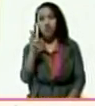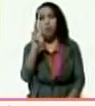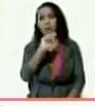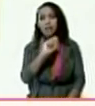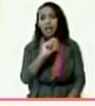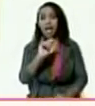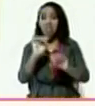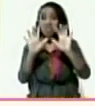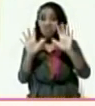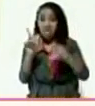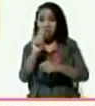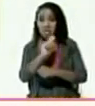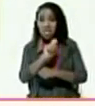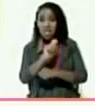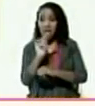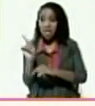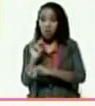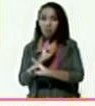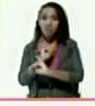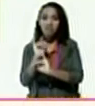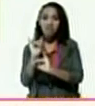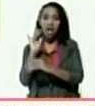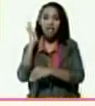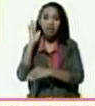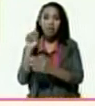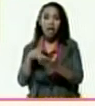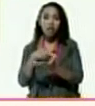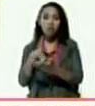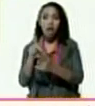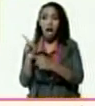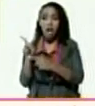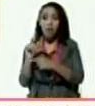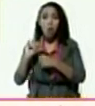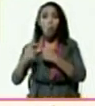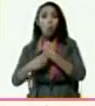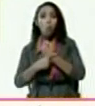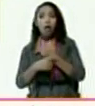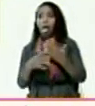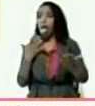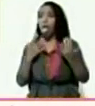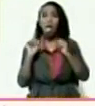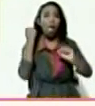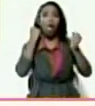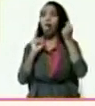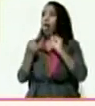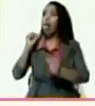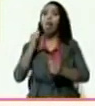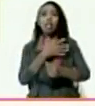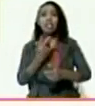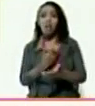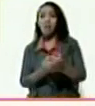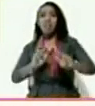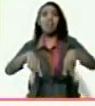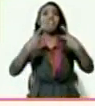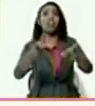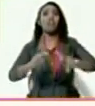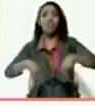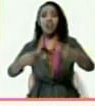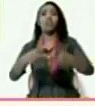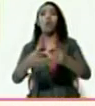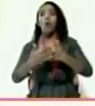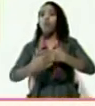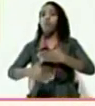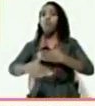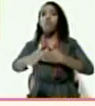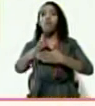10 meses se acaba esa Asamblea Nacional. Ahí anda Juanito Limaña desesperado que quiere hacer un referéndum para alargarle la vida a la